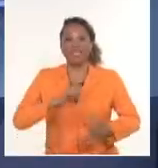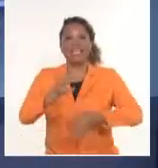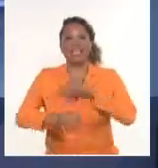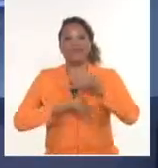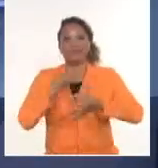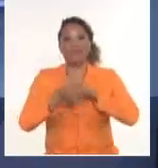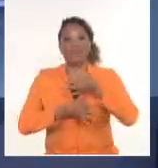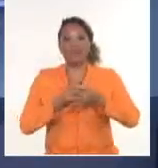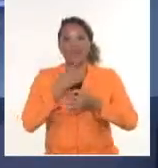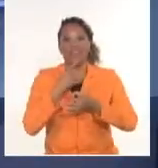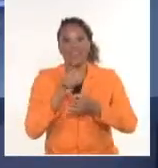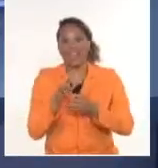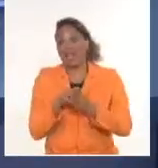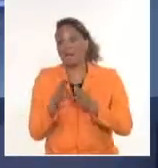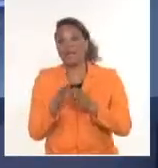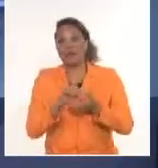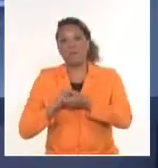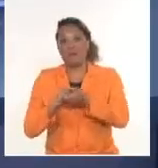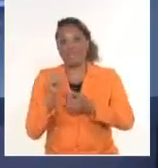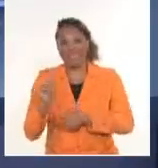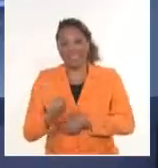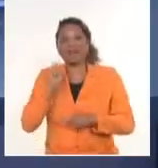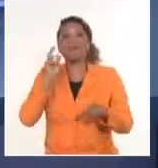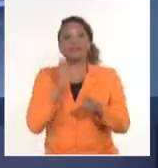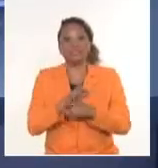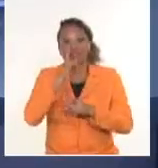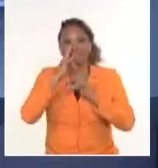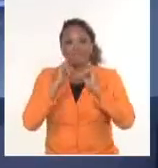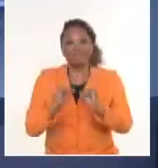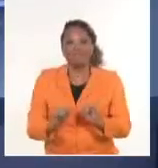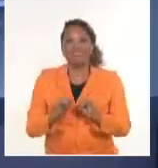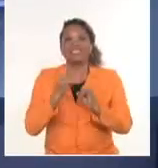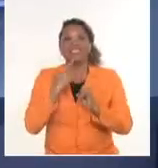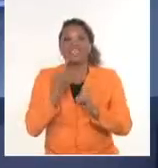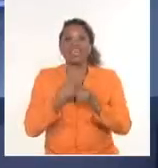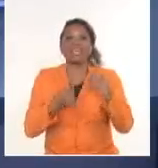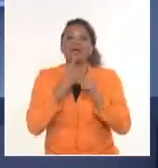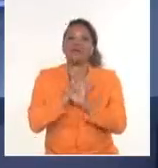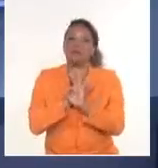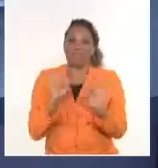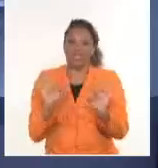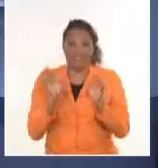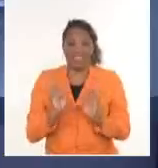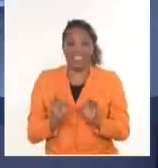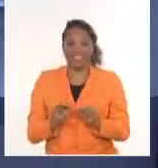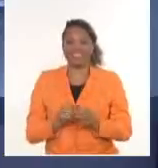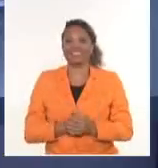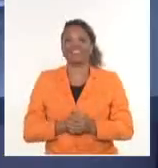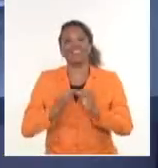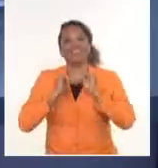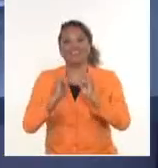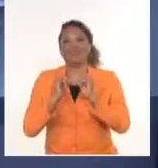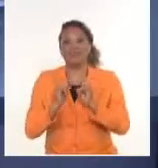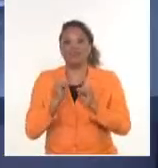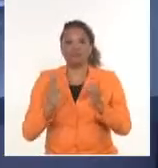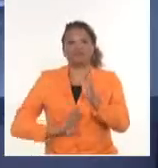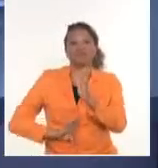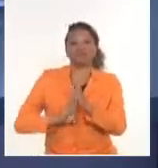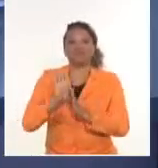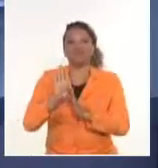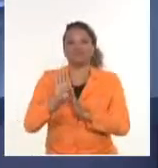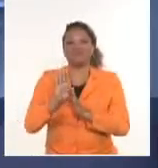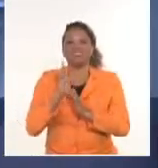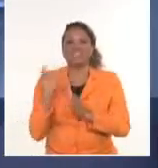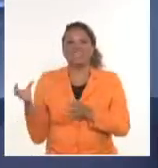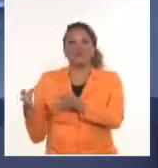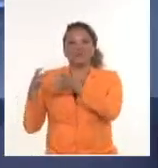le decía a mi colega Lady, ¿no? Al principio del noticiero, que era una emisión más que especial, ¿cierto? Exacto, noticia en desarrollo, llegada de la